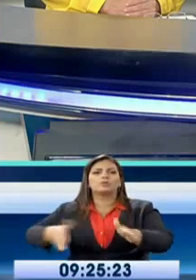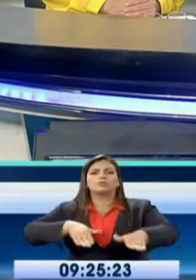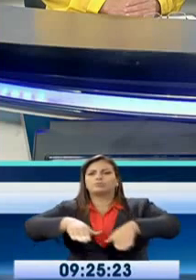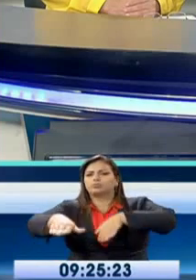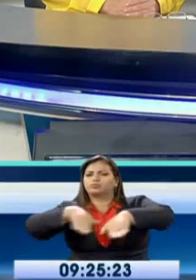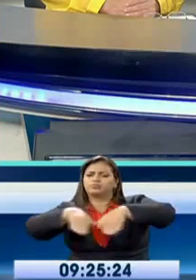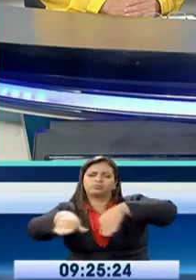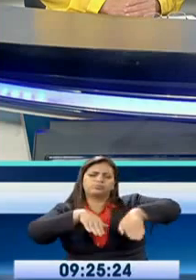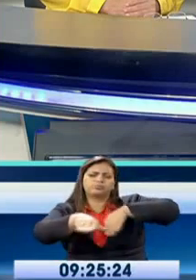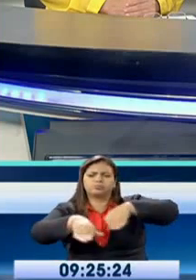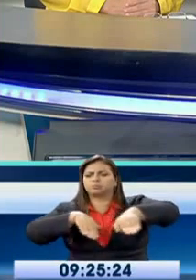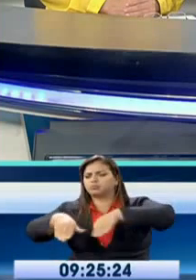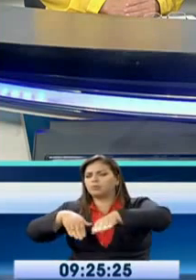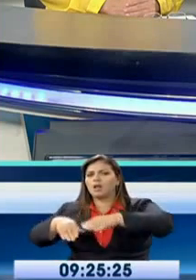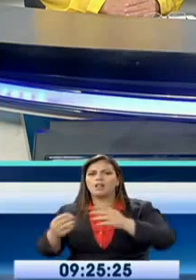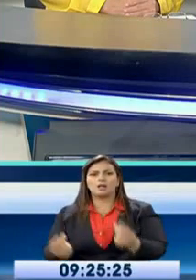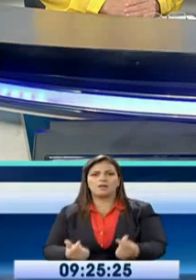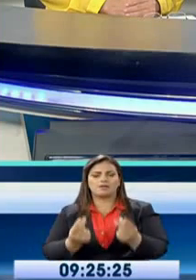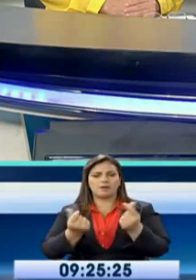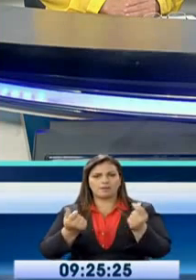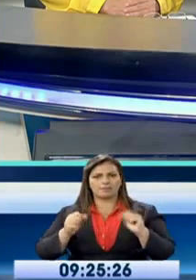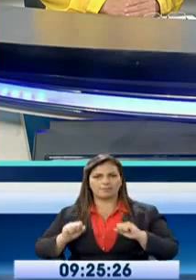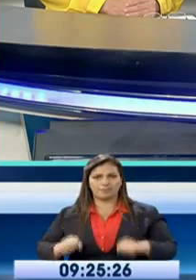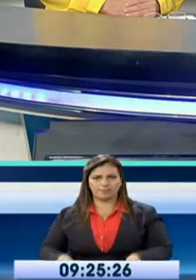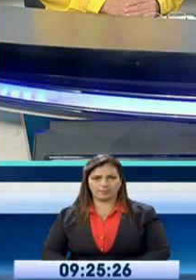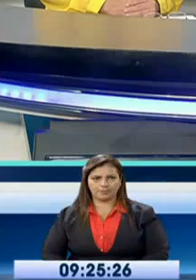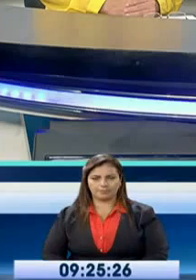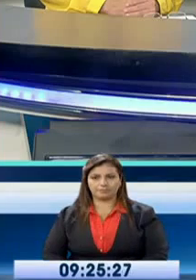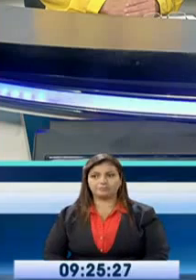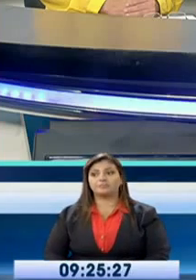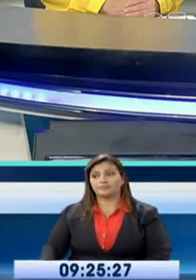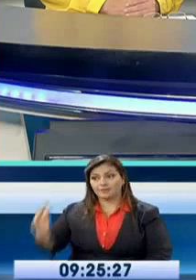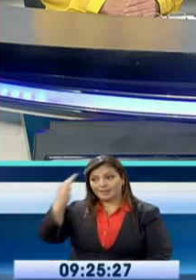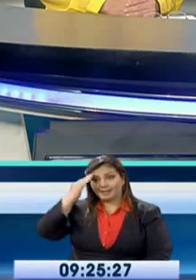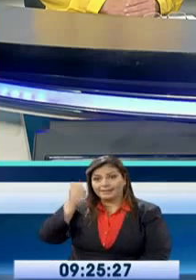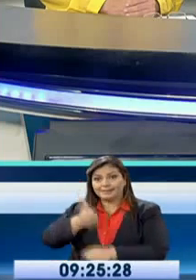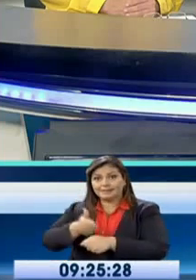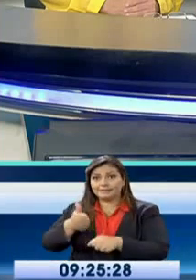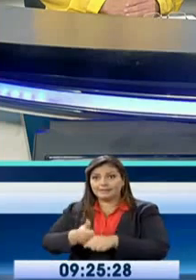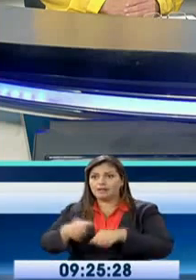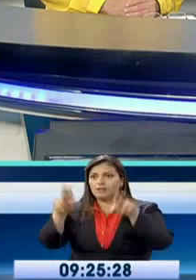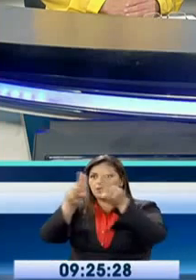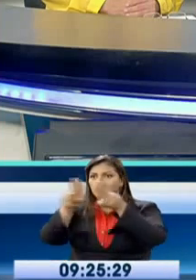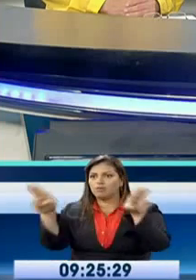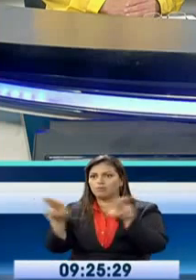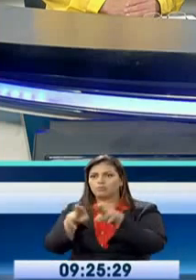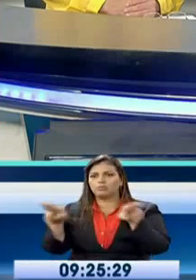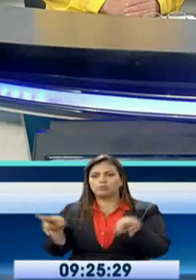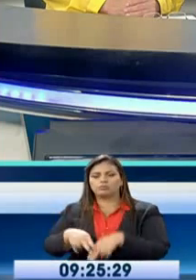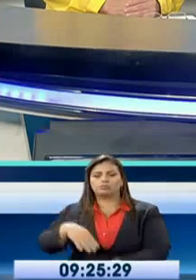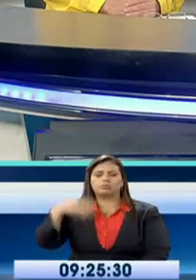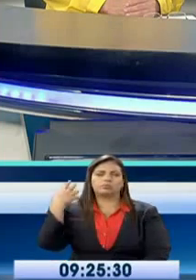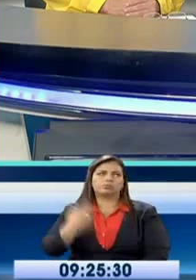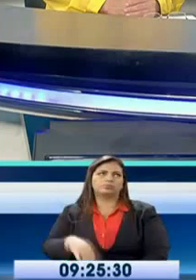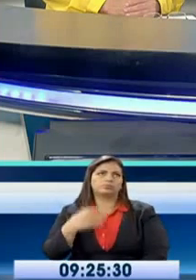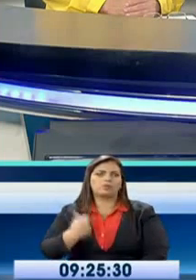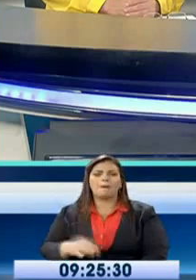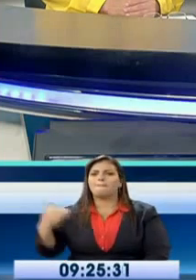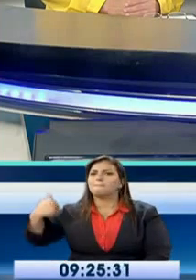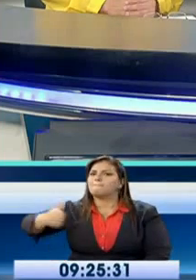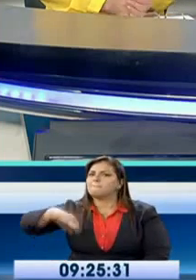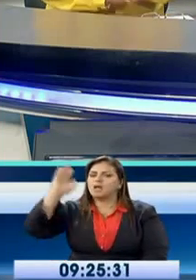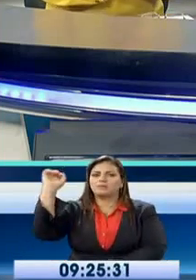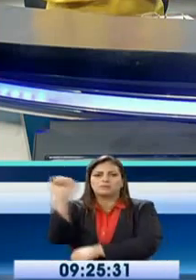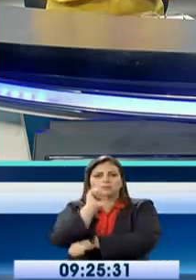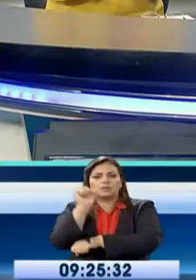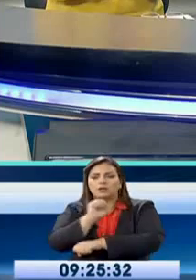pues, mira, ahora que vienen las fiestas ya navideñas, eso se pone peor. Por supuesto. Me imagino que lo van a implementar en